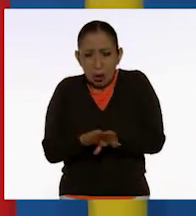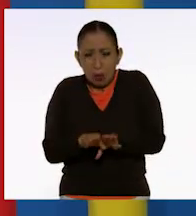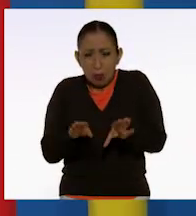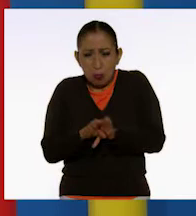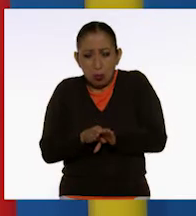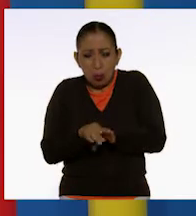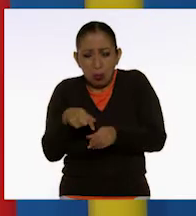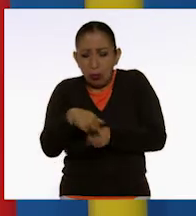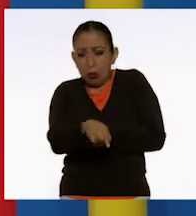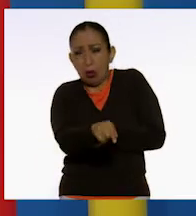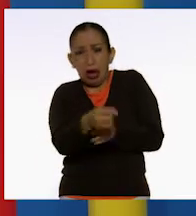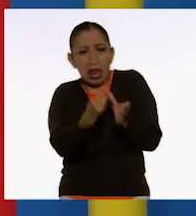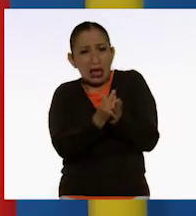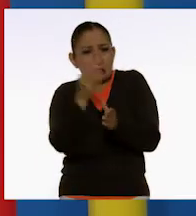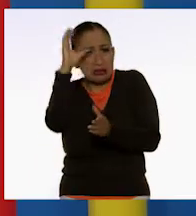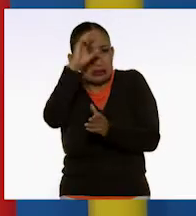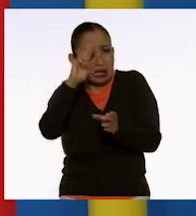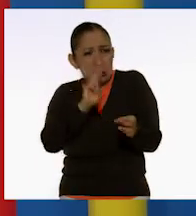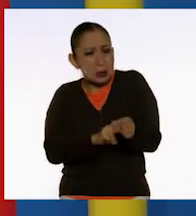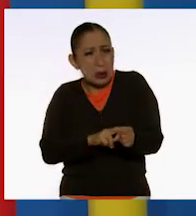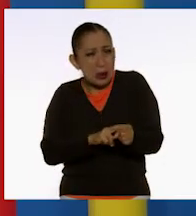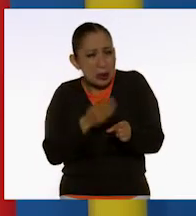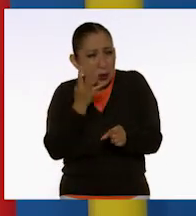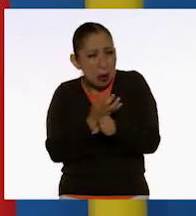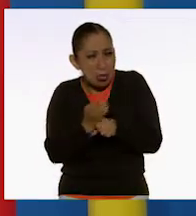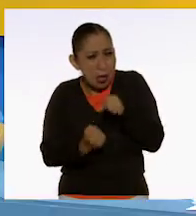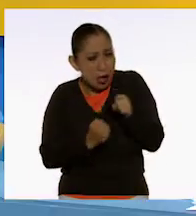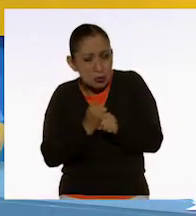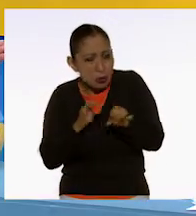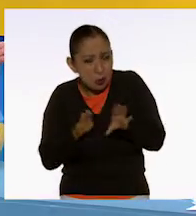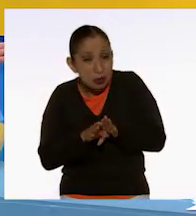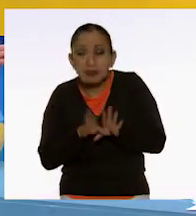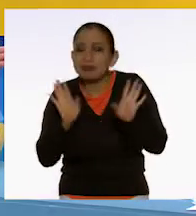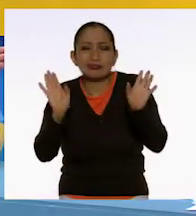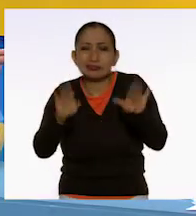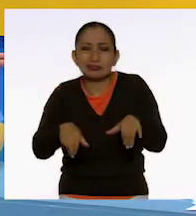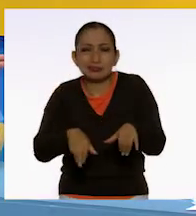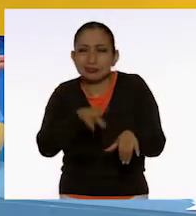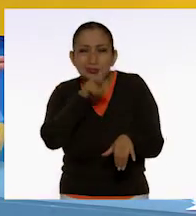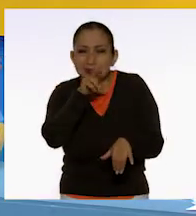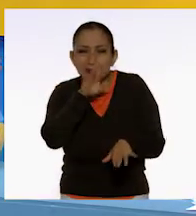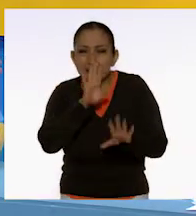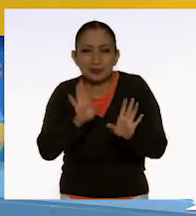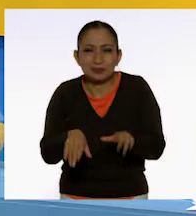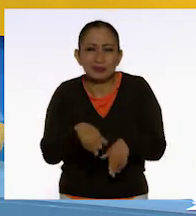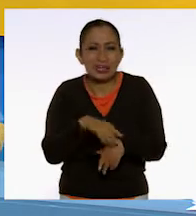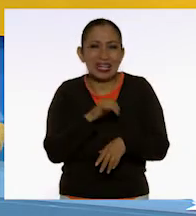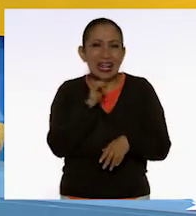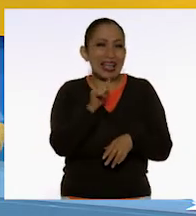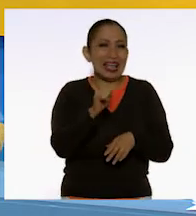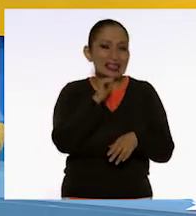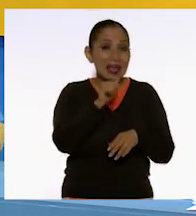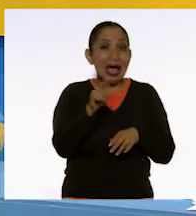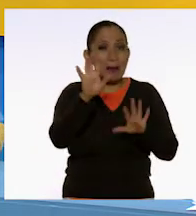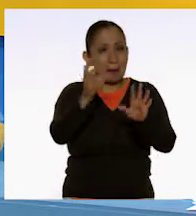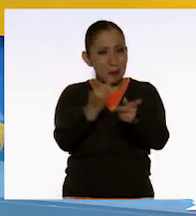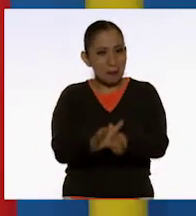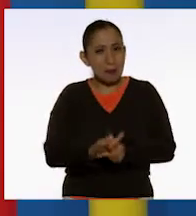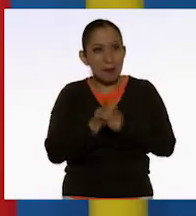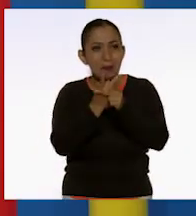espera aprendan en estas clases de ciencias naturales de cuarto grado. Pero no se inquieten ni se preocupen, tengan